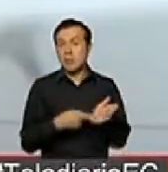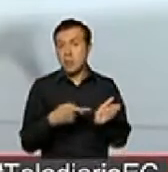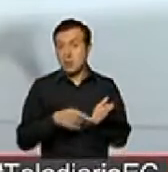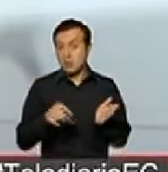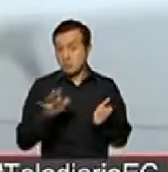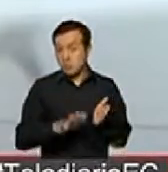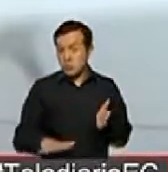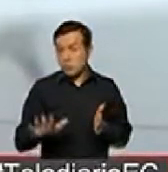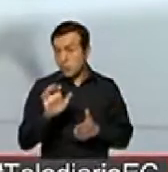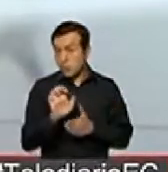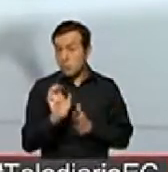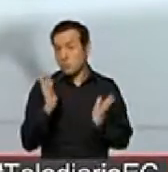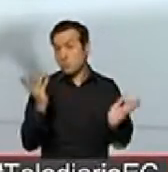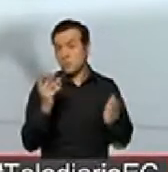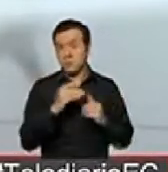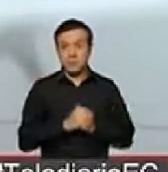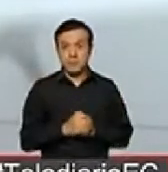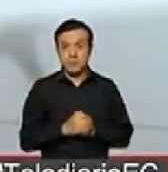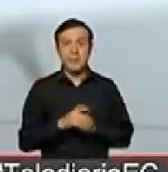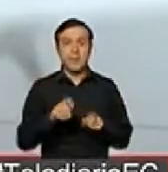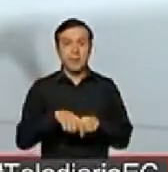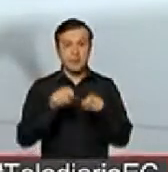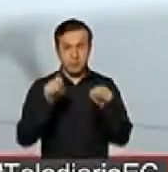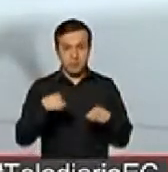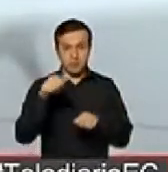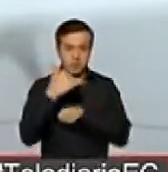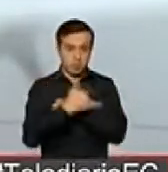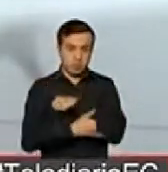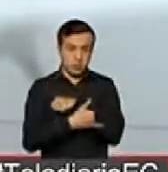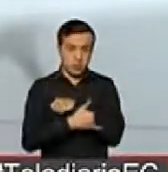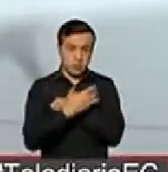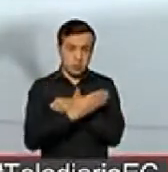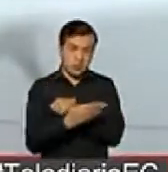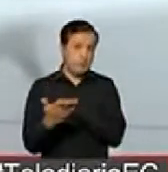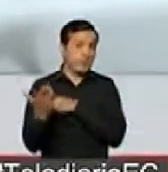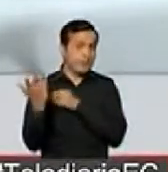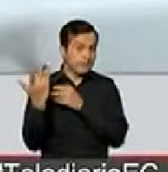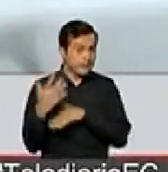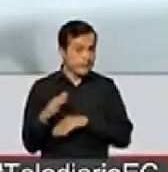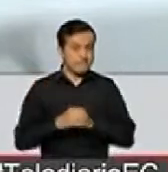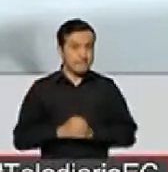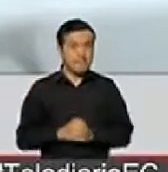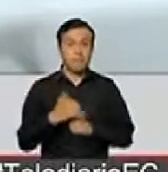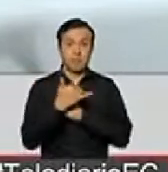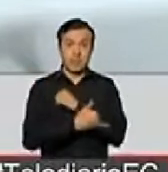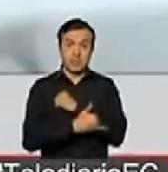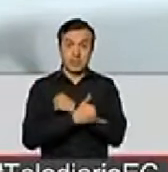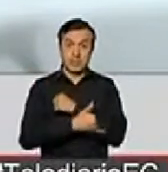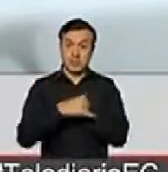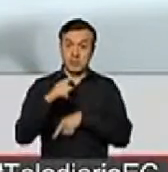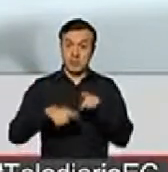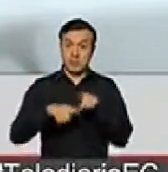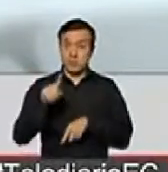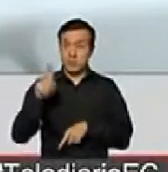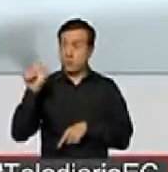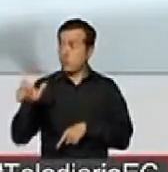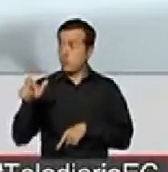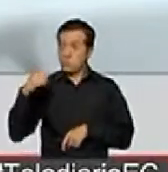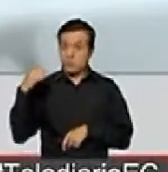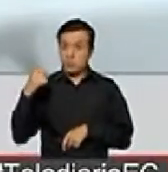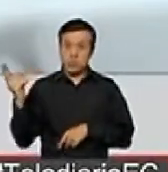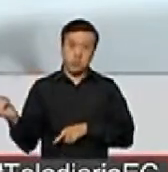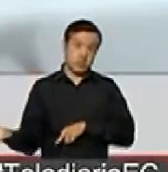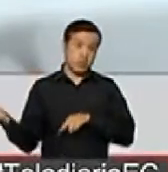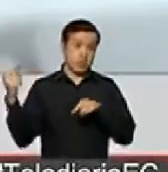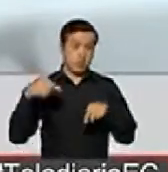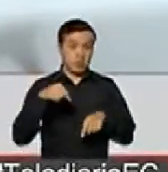país, por ejemplo? Tenemos convenio con otros países. Entonces, con un país amigo, cuando entra un ofensor sexual de